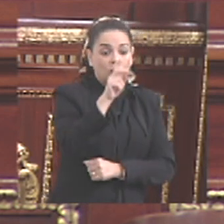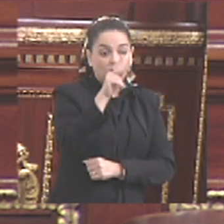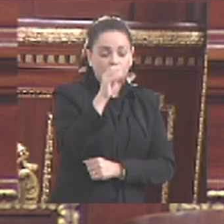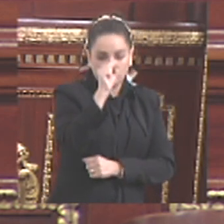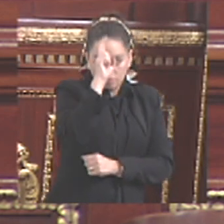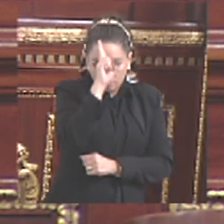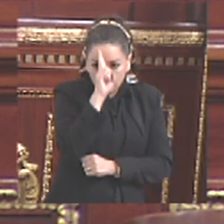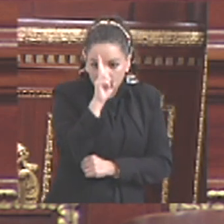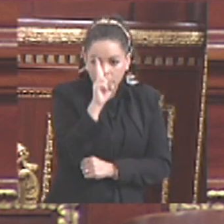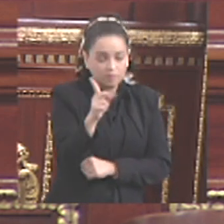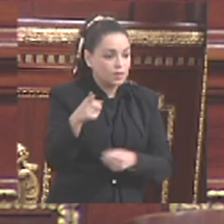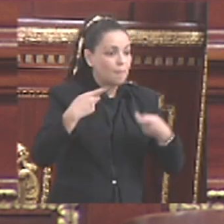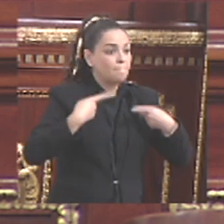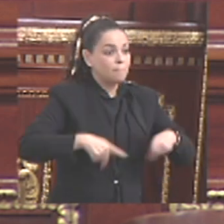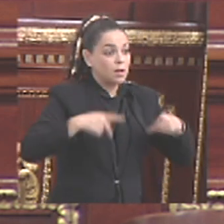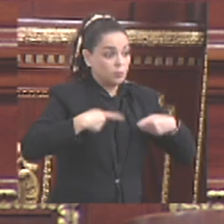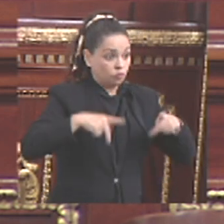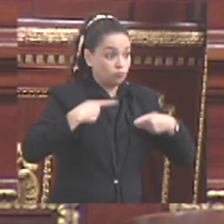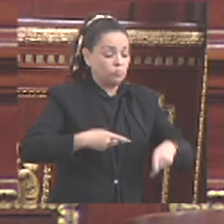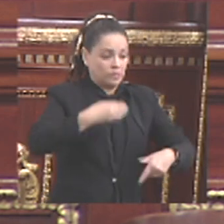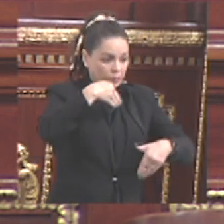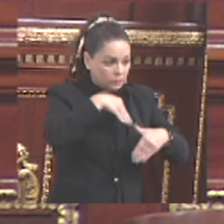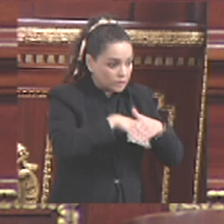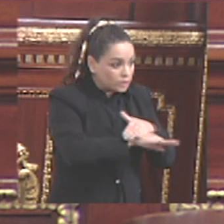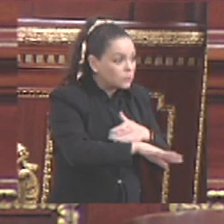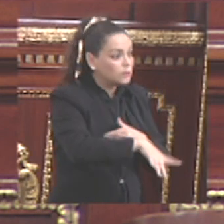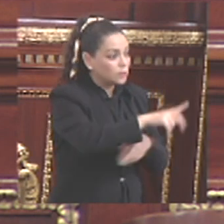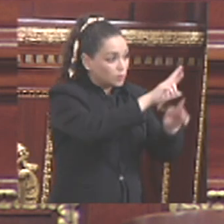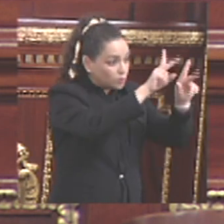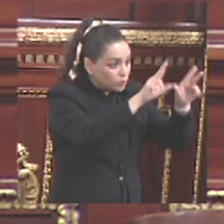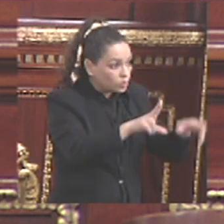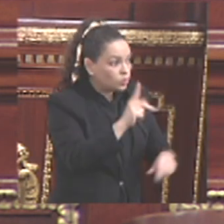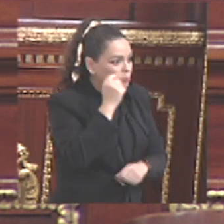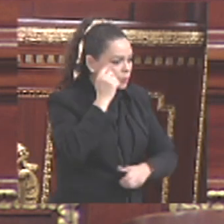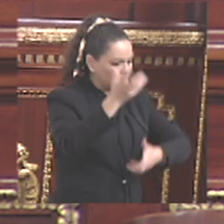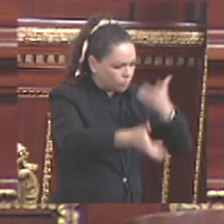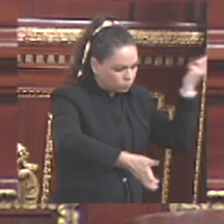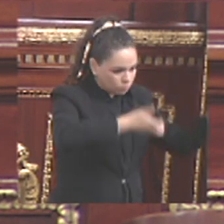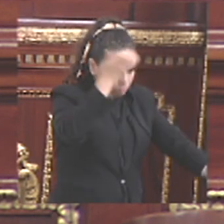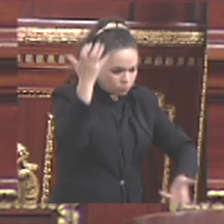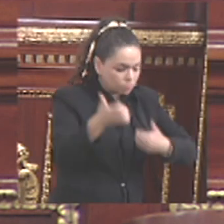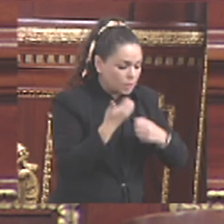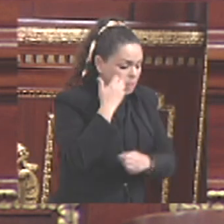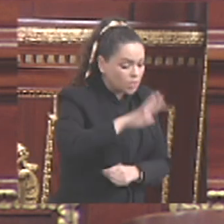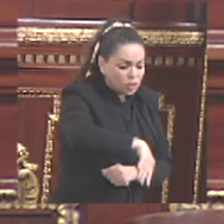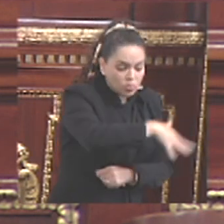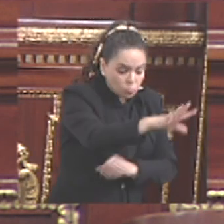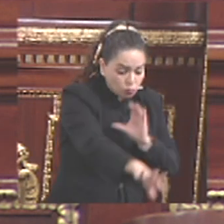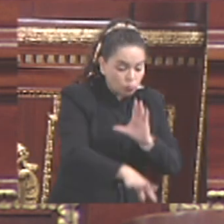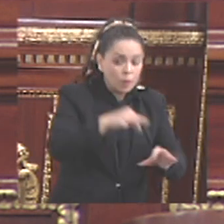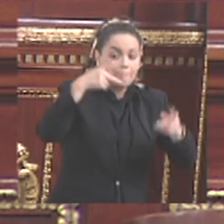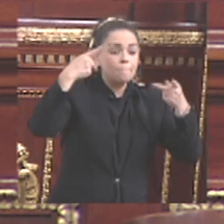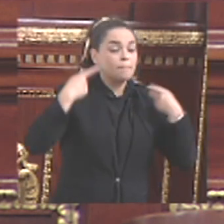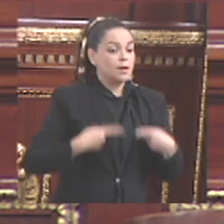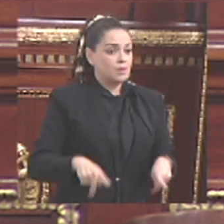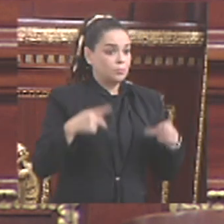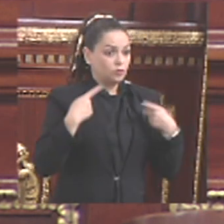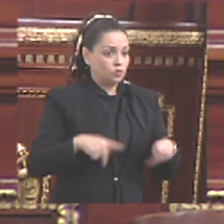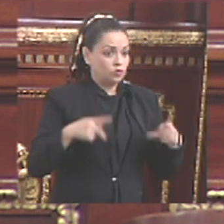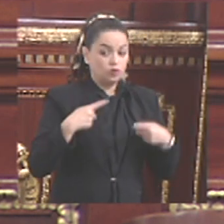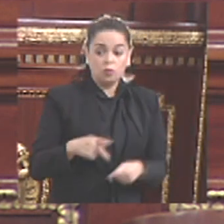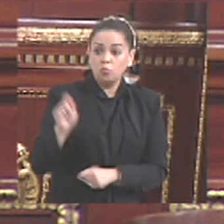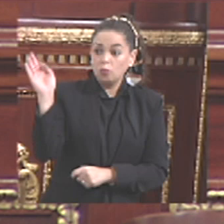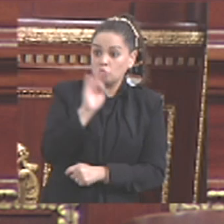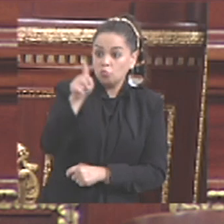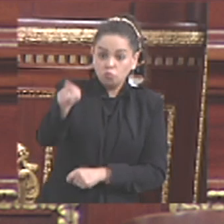los escombros para rescatar a quienes quedaron atrapados. Sin pensar en su propia seguridad, estos héroes anónimos